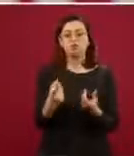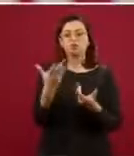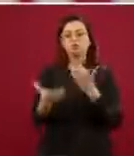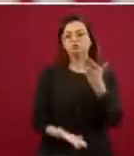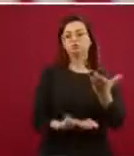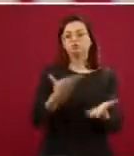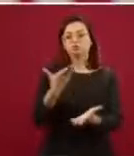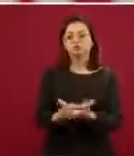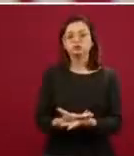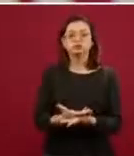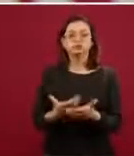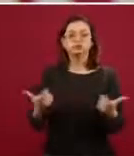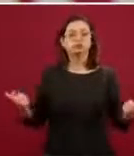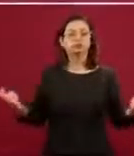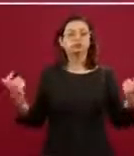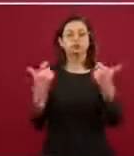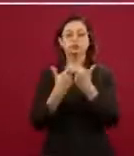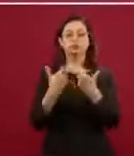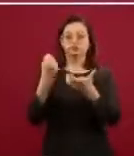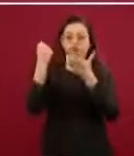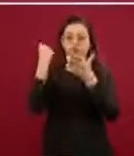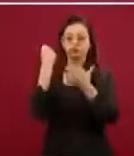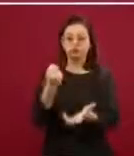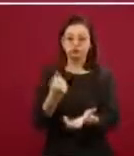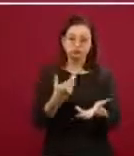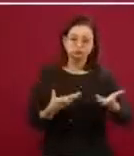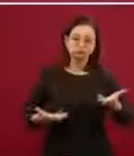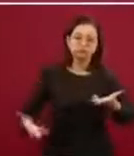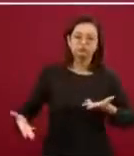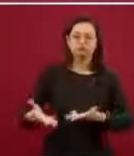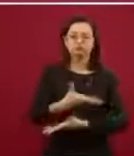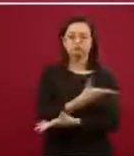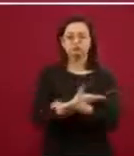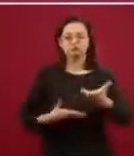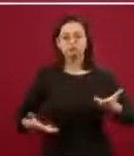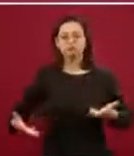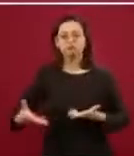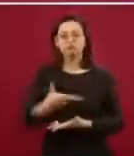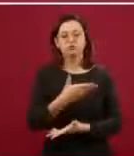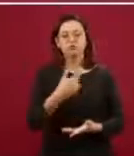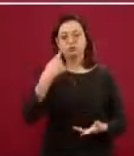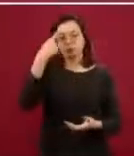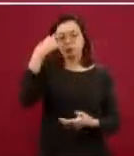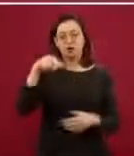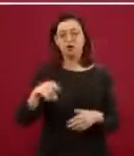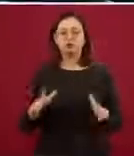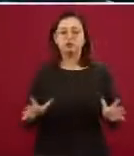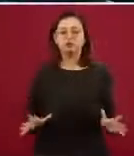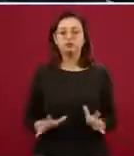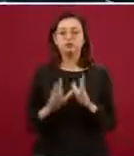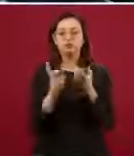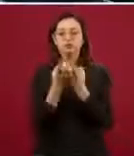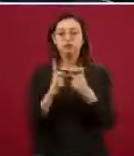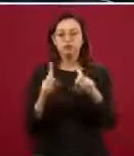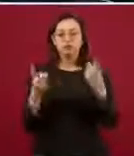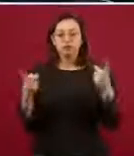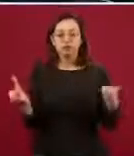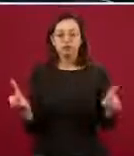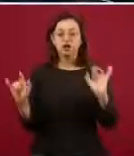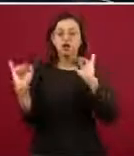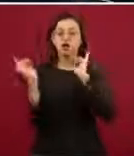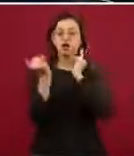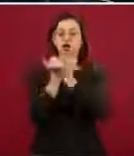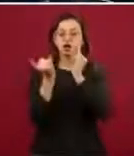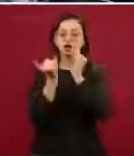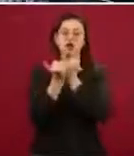inversiones conjuntas, cooperación para el desarrollo. Lo mismo en lo que